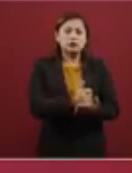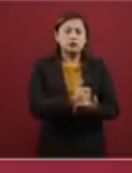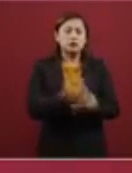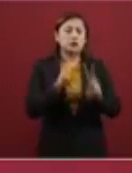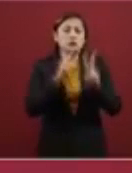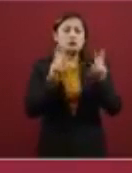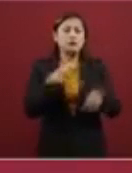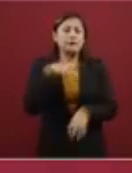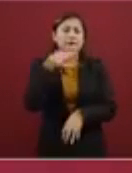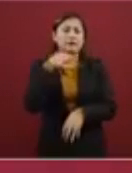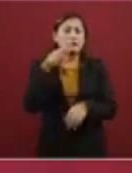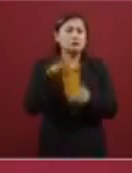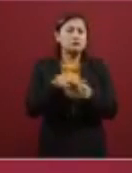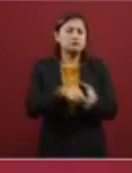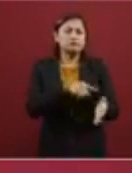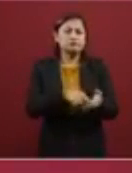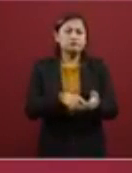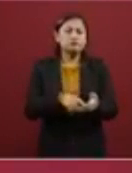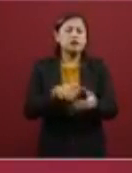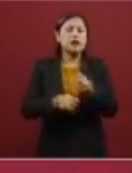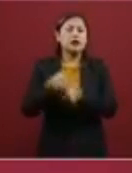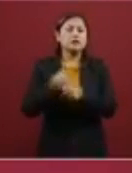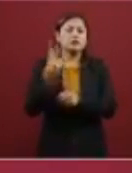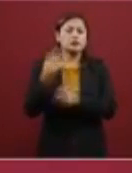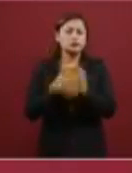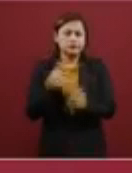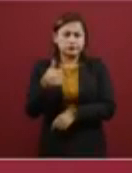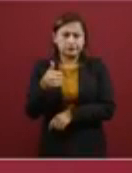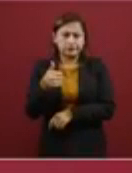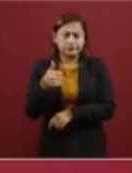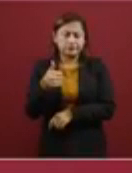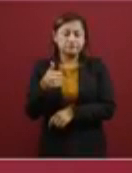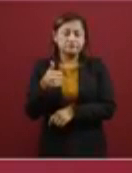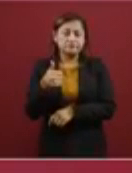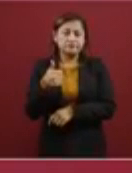fraude electoral del 2006